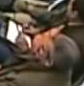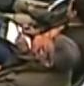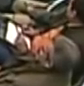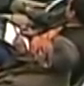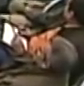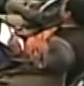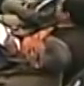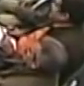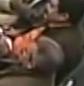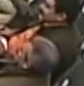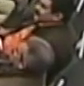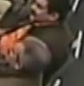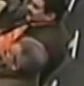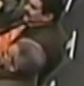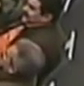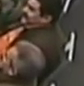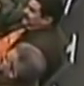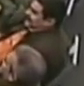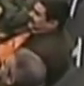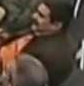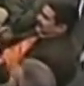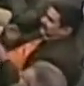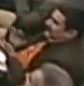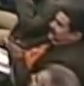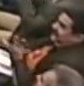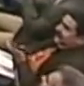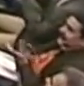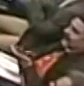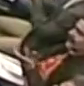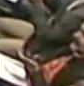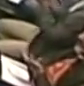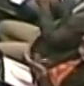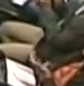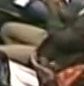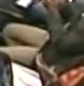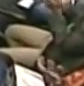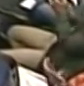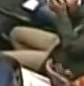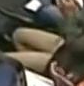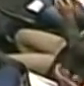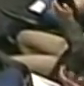Buenas noches, Venezuela. Estamos hoy, 15 de